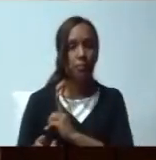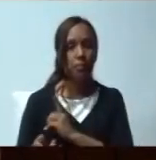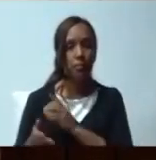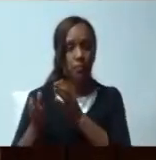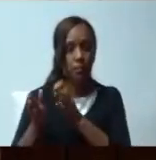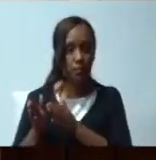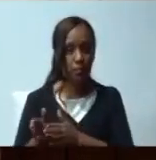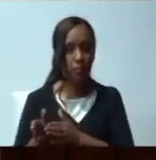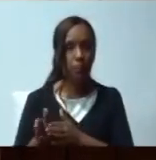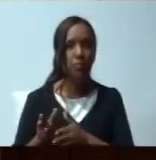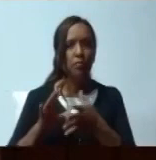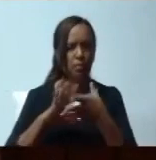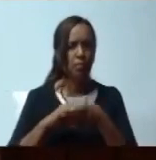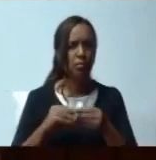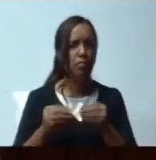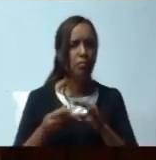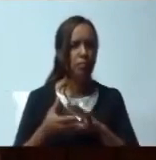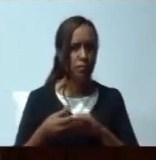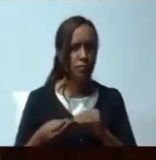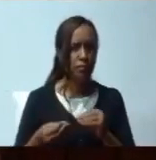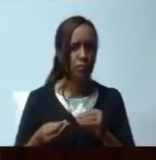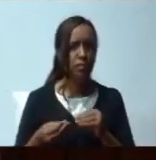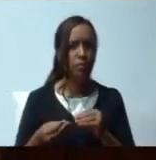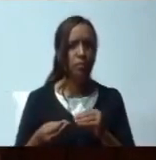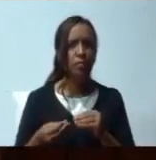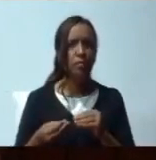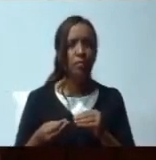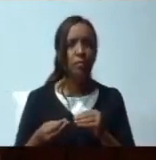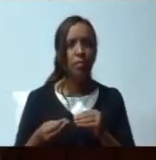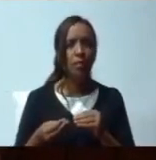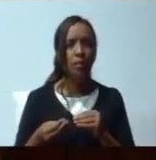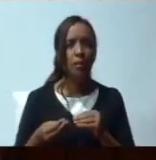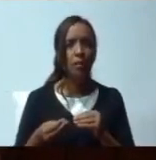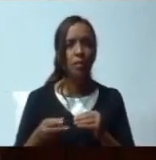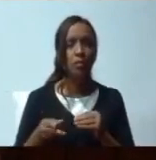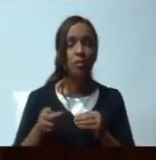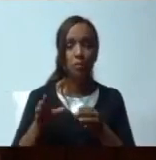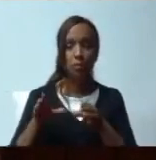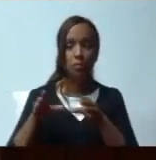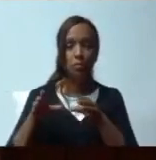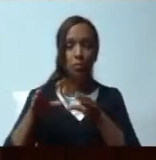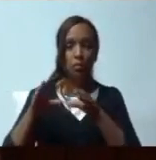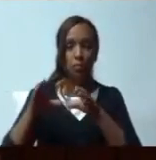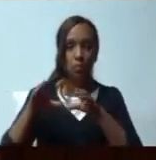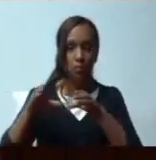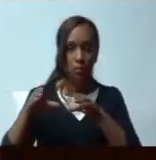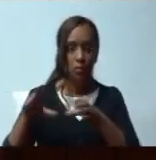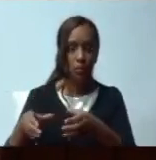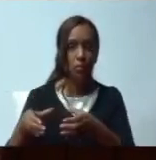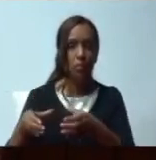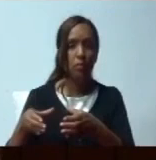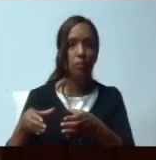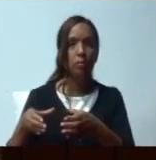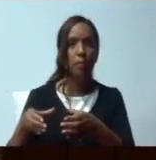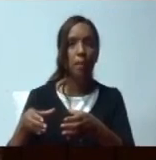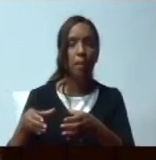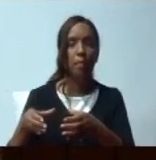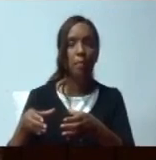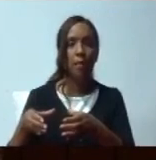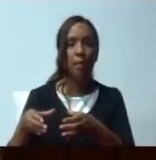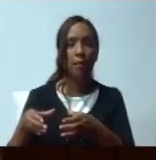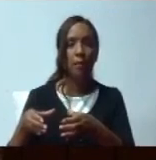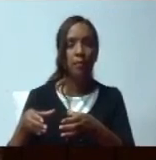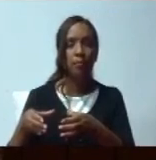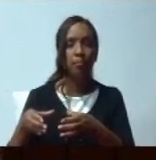Churchill que la democracia es la necesidad de doblegarse de vez en cuando a las